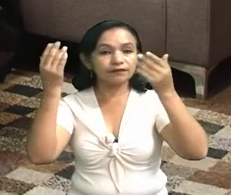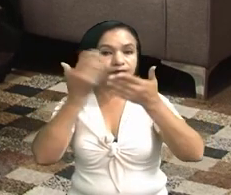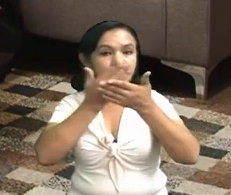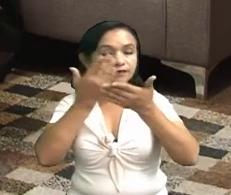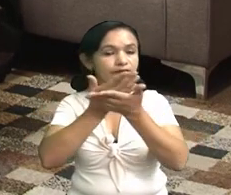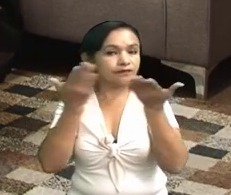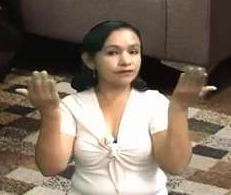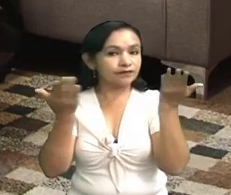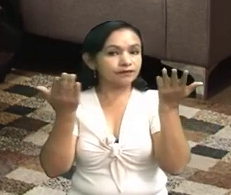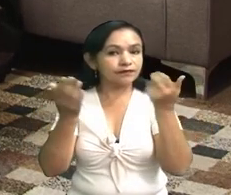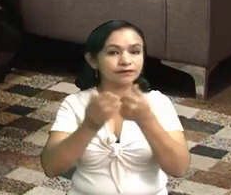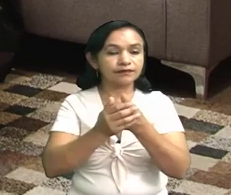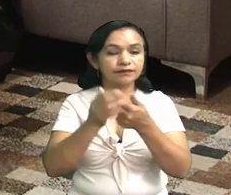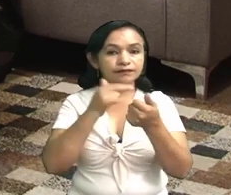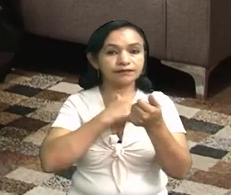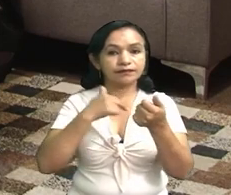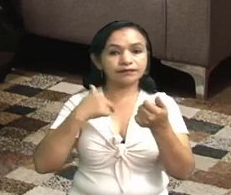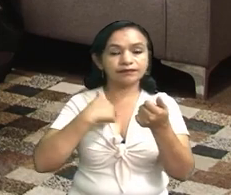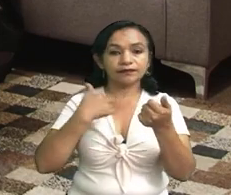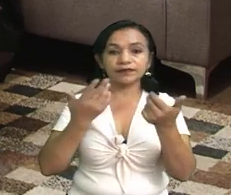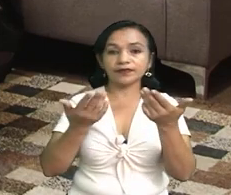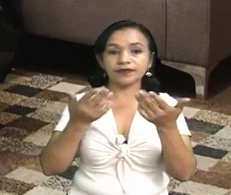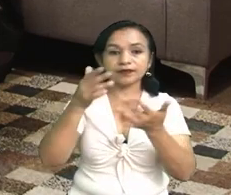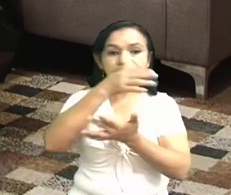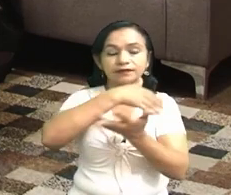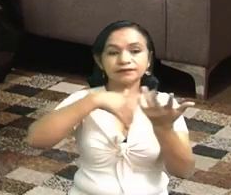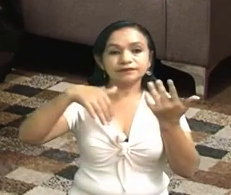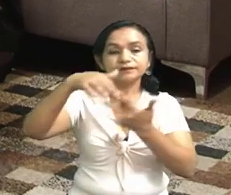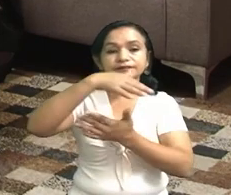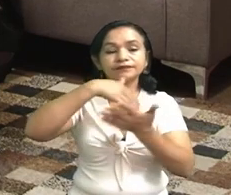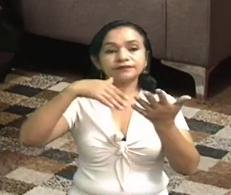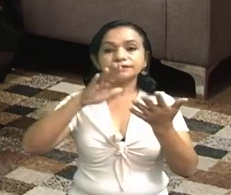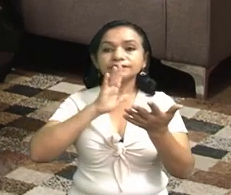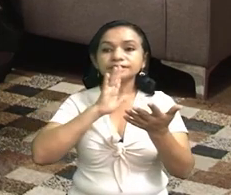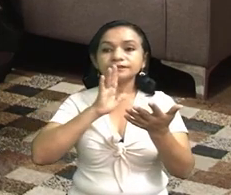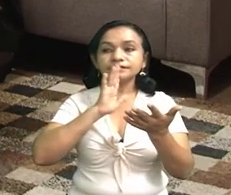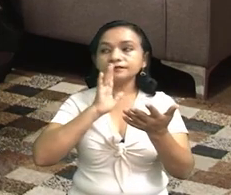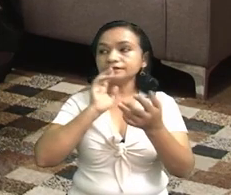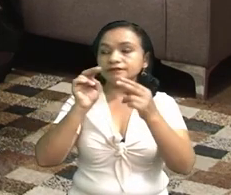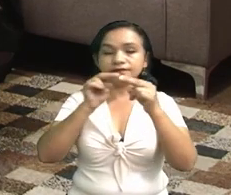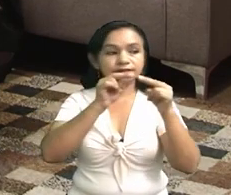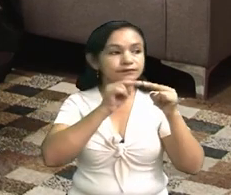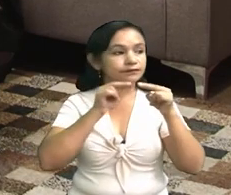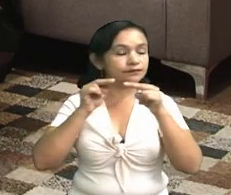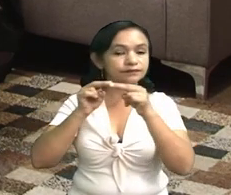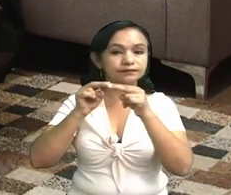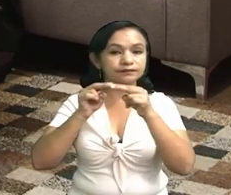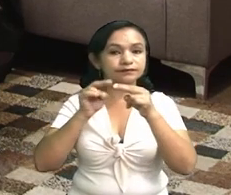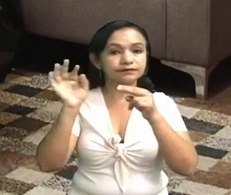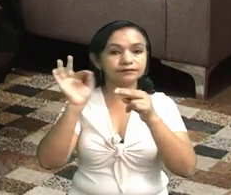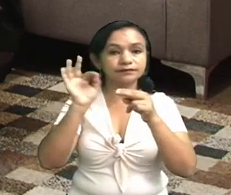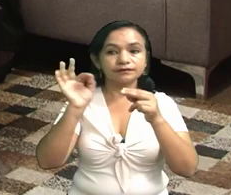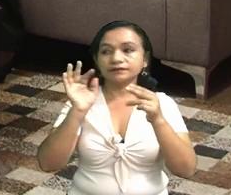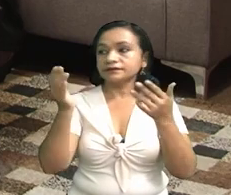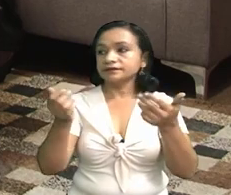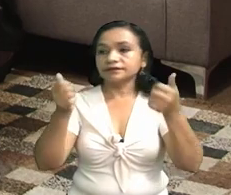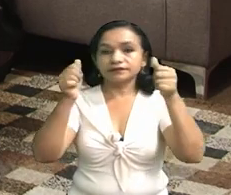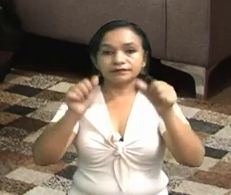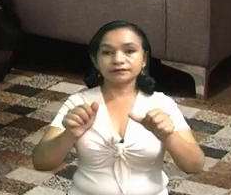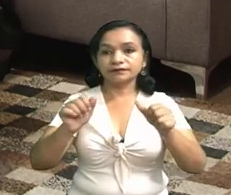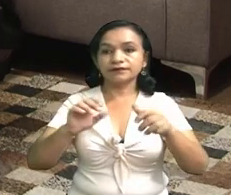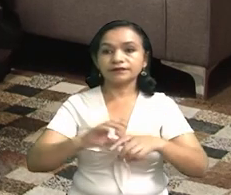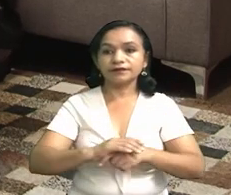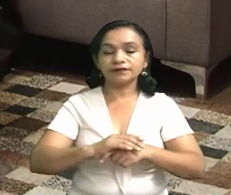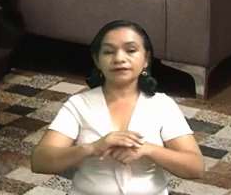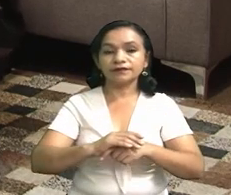estudiantes? ¿Habrá un tipo de relación así? ¿Contempla algún tipo de vinculación de esta manera o de esta magnitud el convenio?